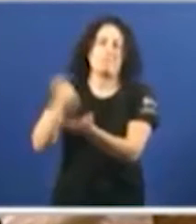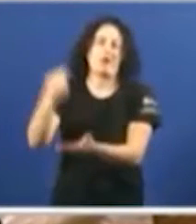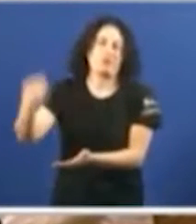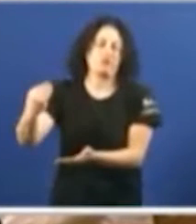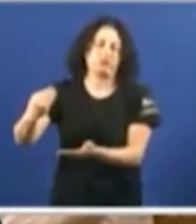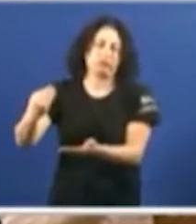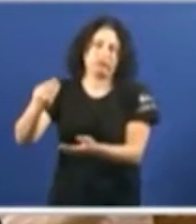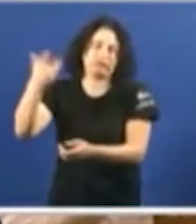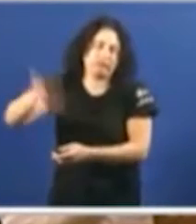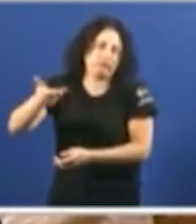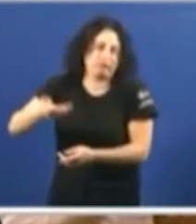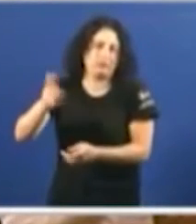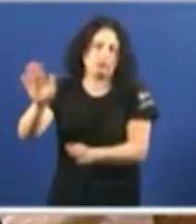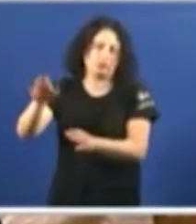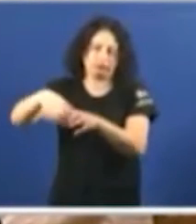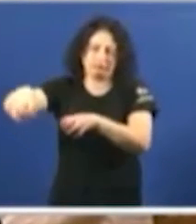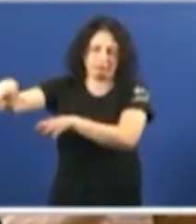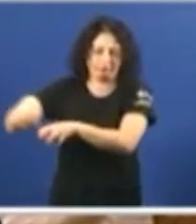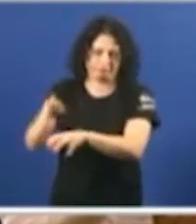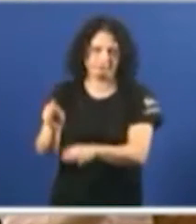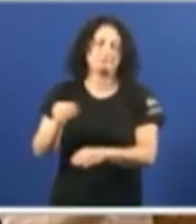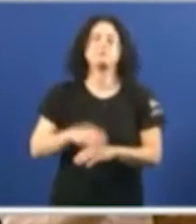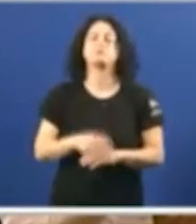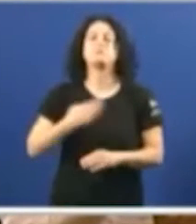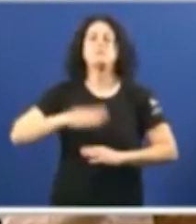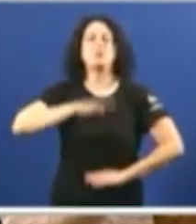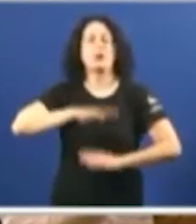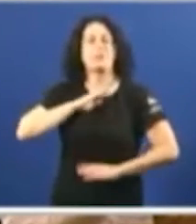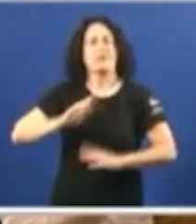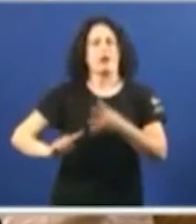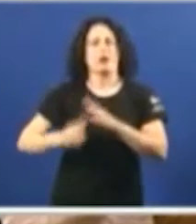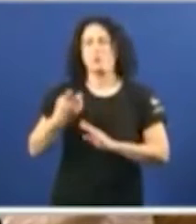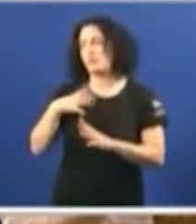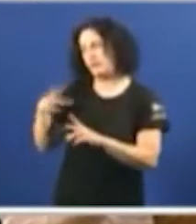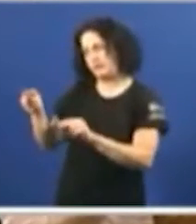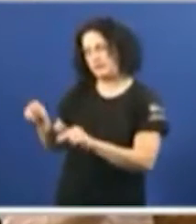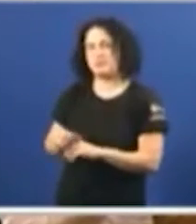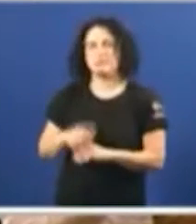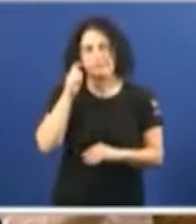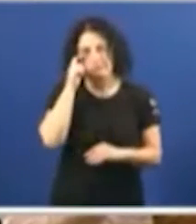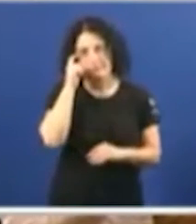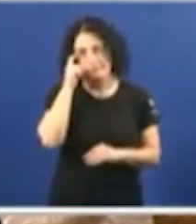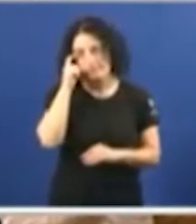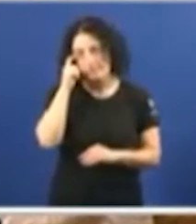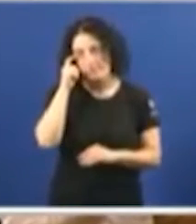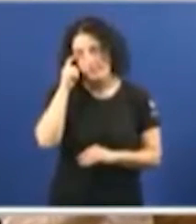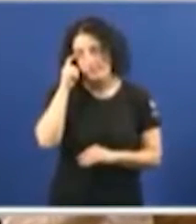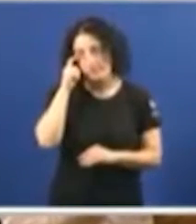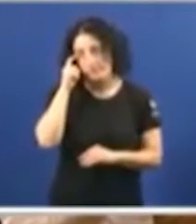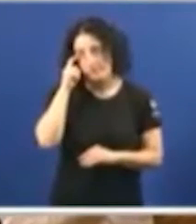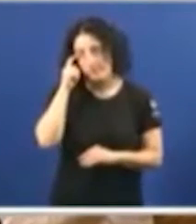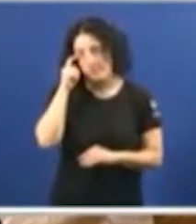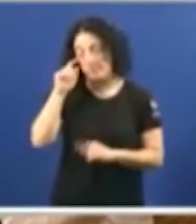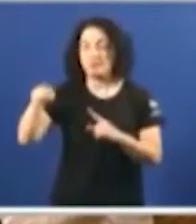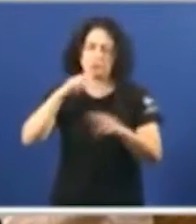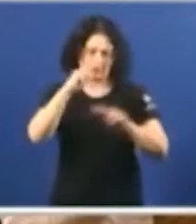e as súas franquicias. Isto limita moitísimo a capacidade de innovación. Remate, por favor. Sí, remato. Bueno,